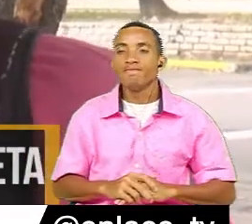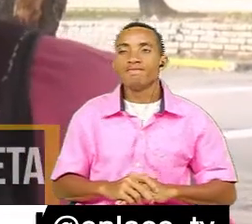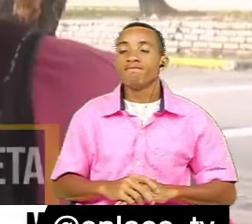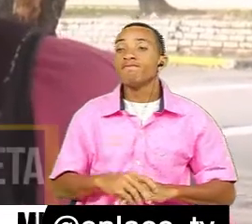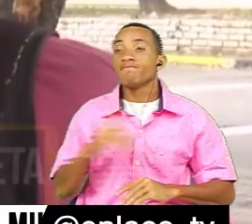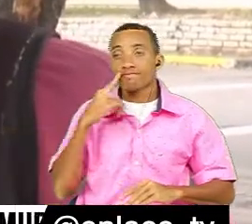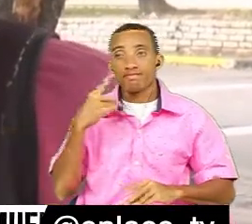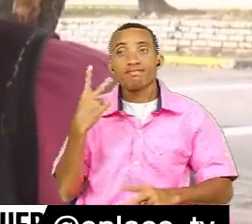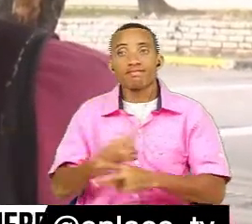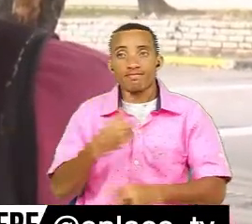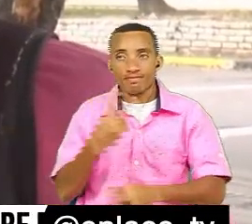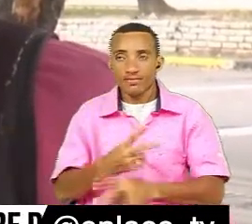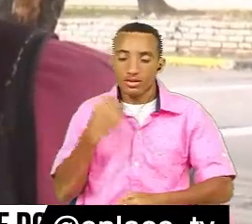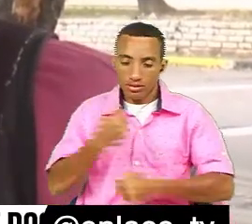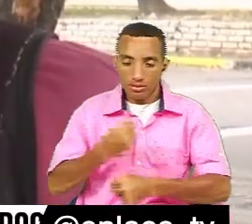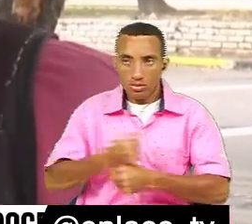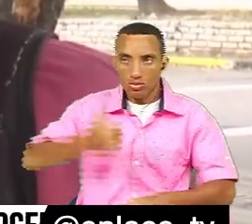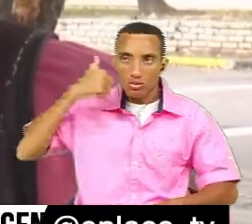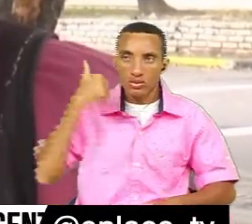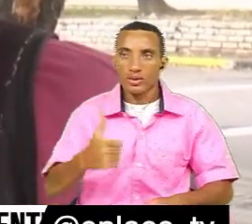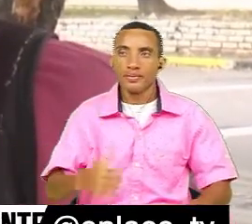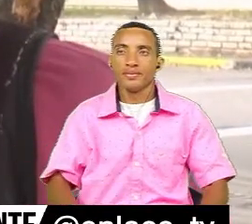que hacer el trabajo bien hecho.